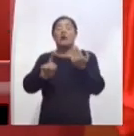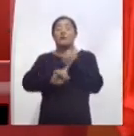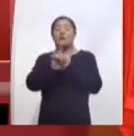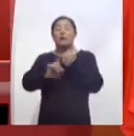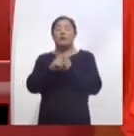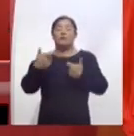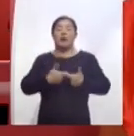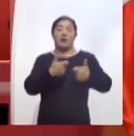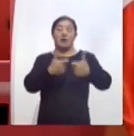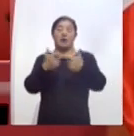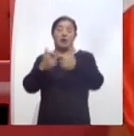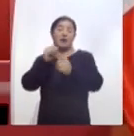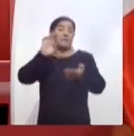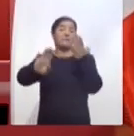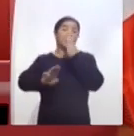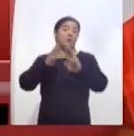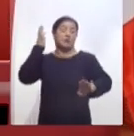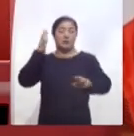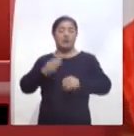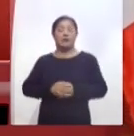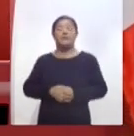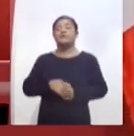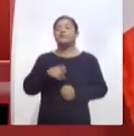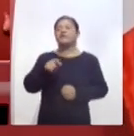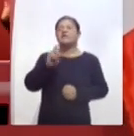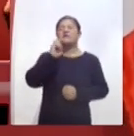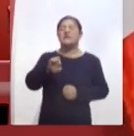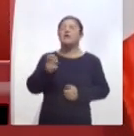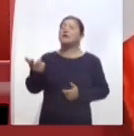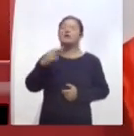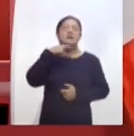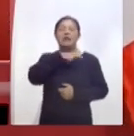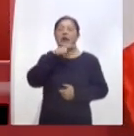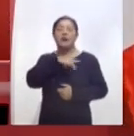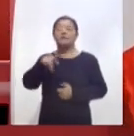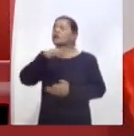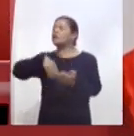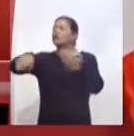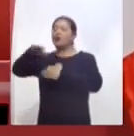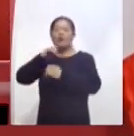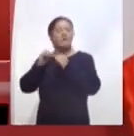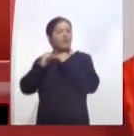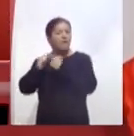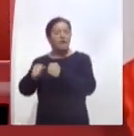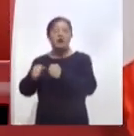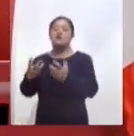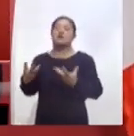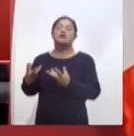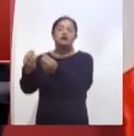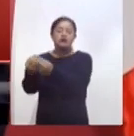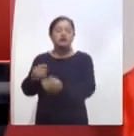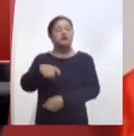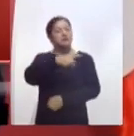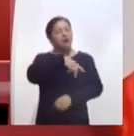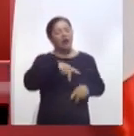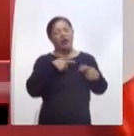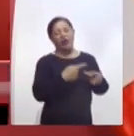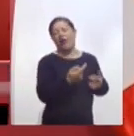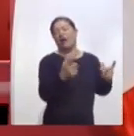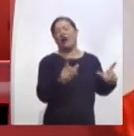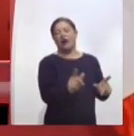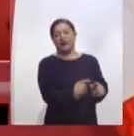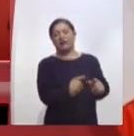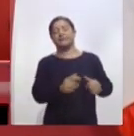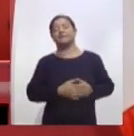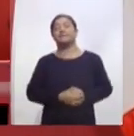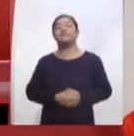que vamos a salir pronto, que no es una debacle, que son más nuestras fortalezas que nuestras debilidades, expresó el mandatario federal. En su